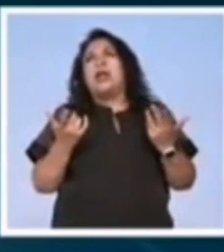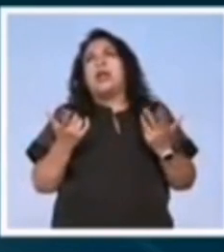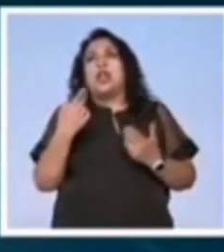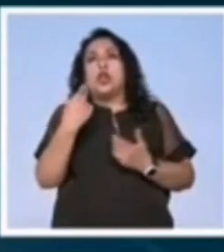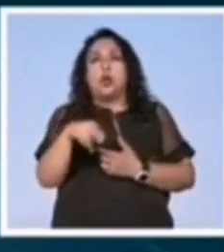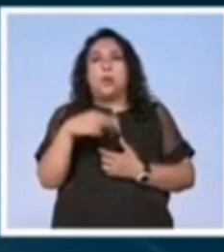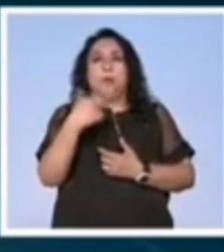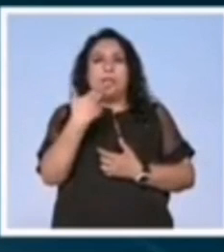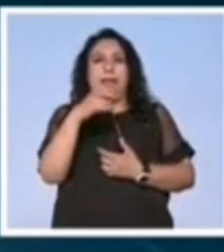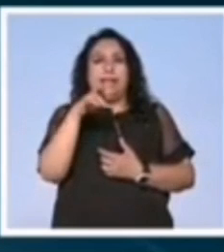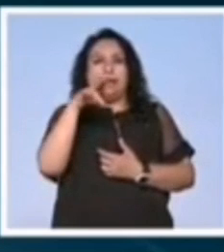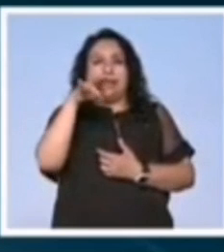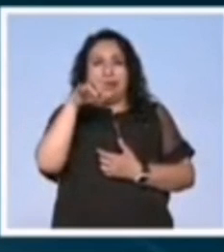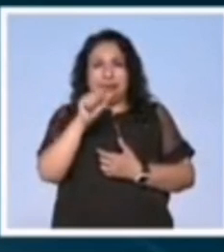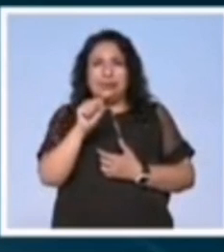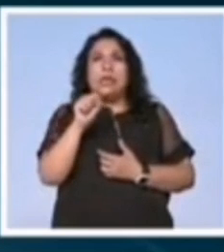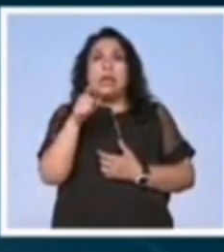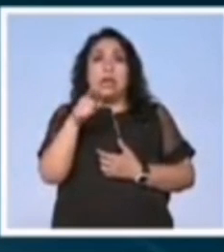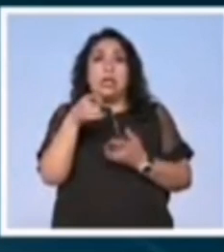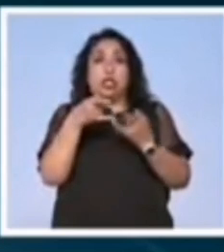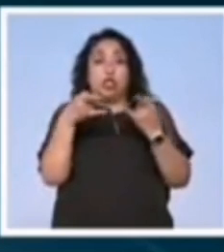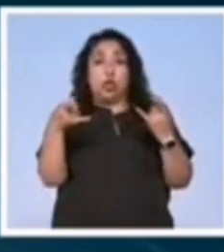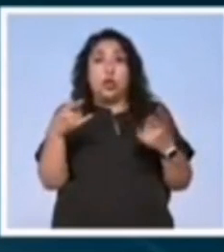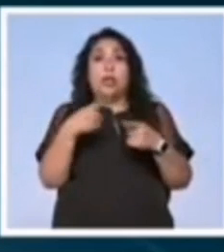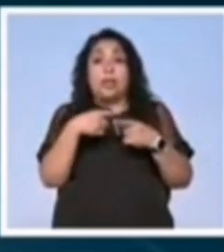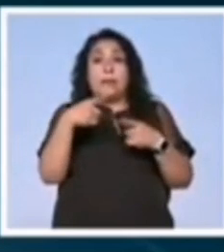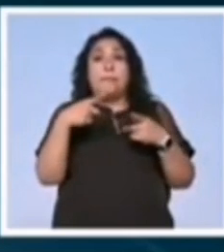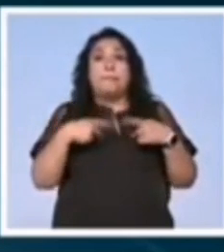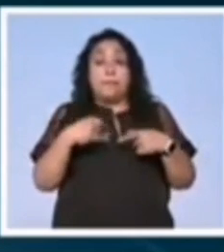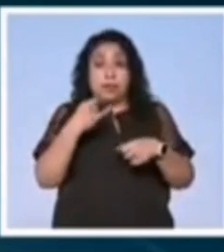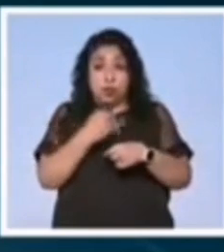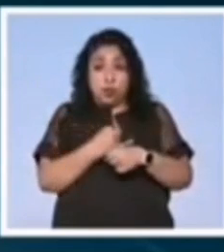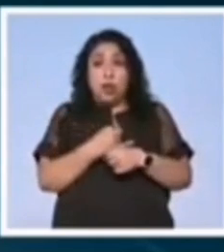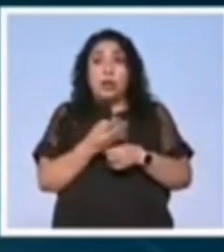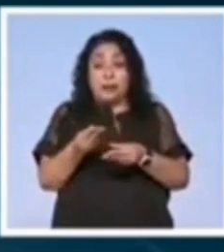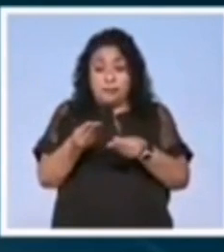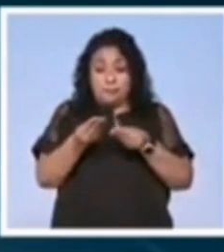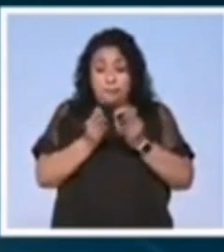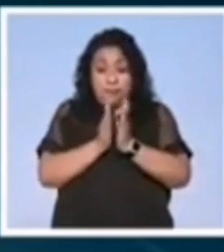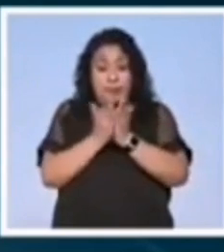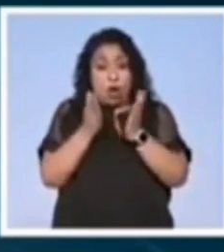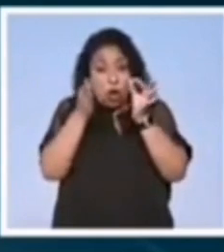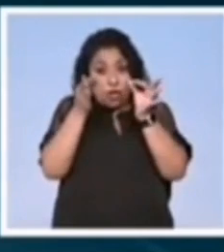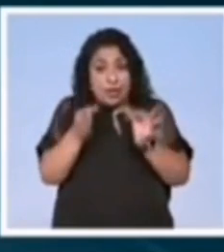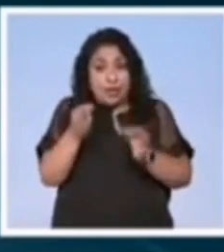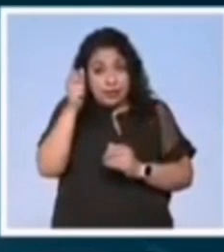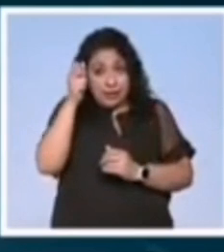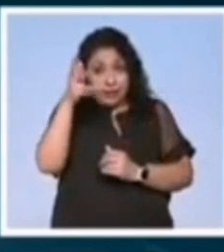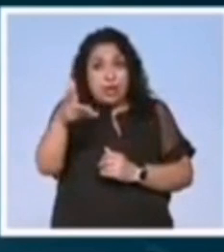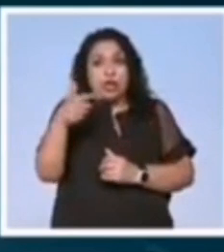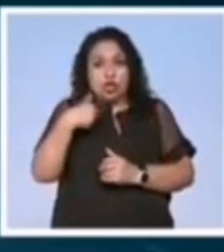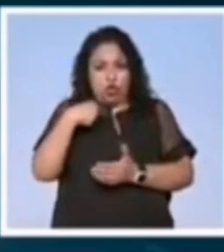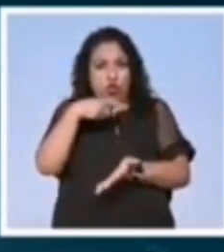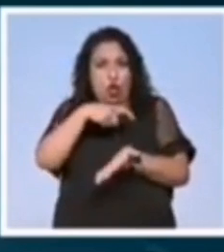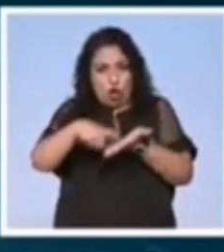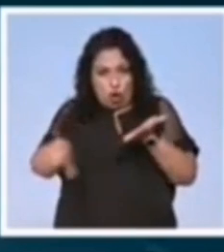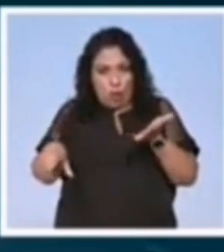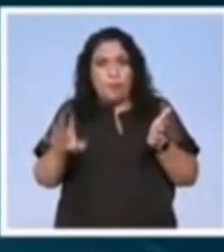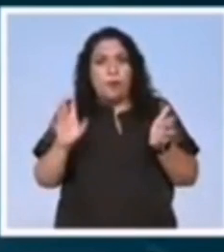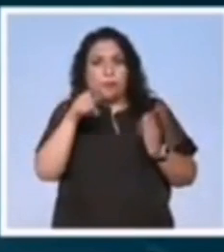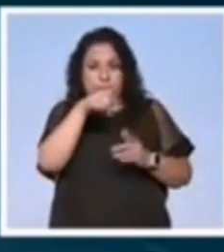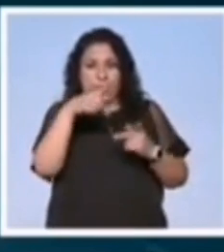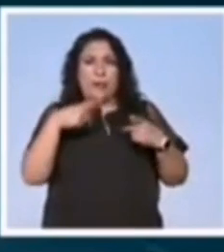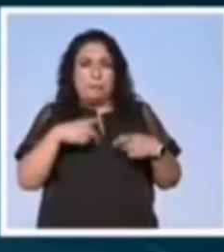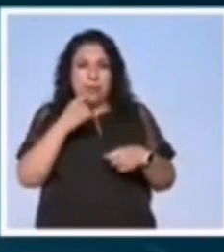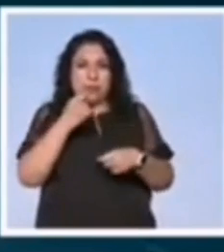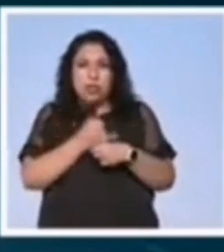Henslowe, que además históricamente fue el personaje que tuvo los libretos originales de Shakespeare, él se los compró. Entonces este personaje las